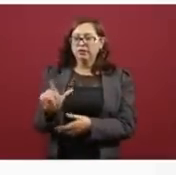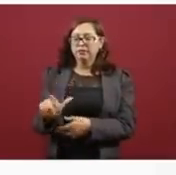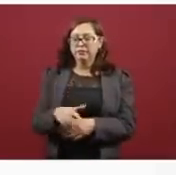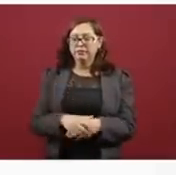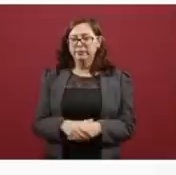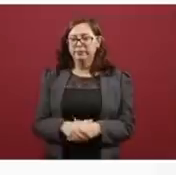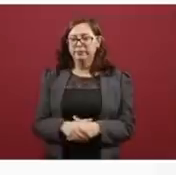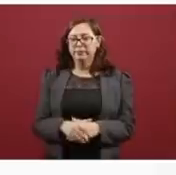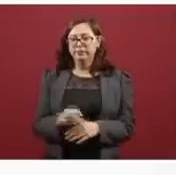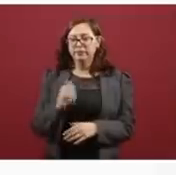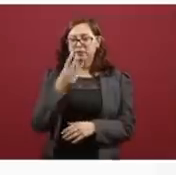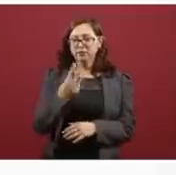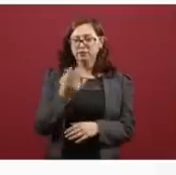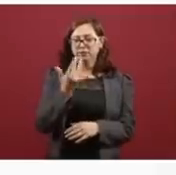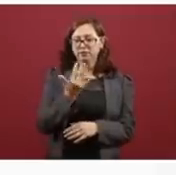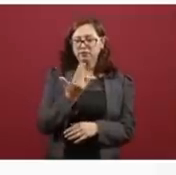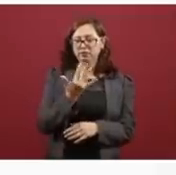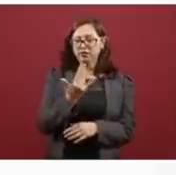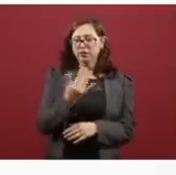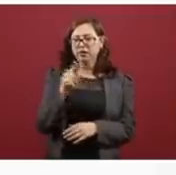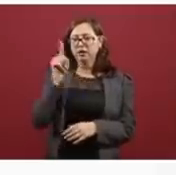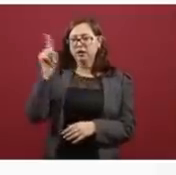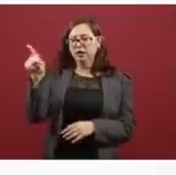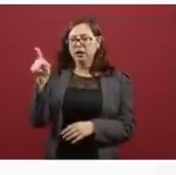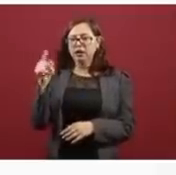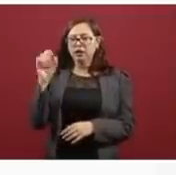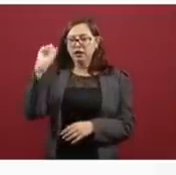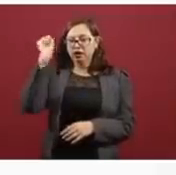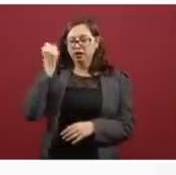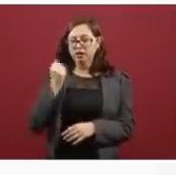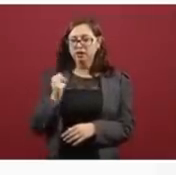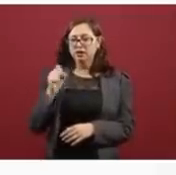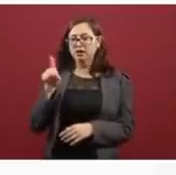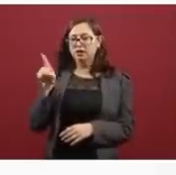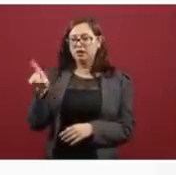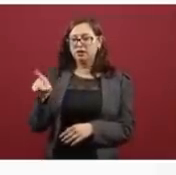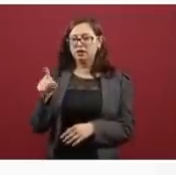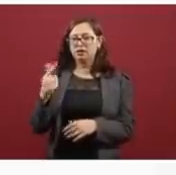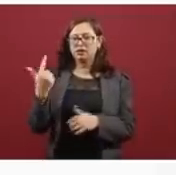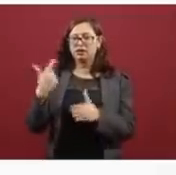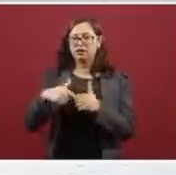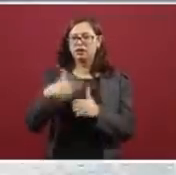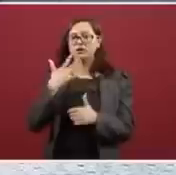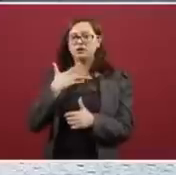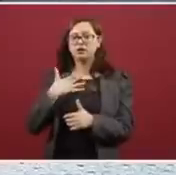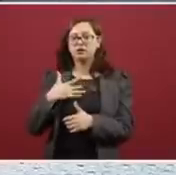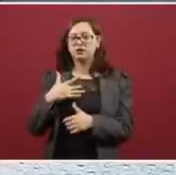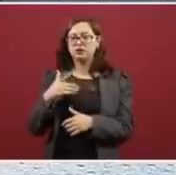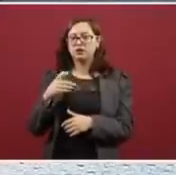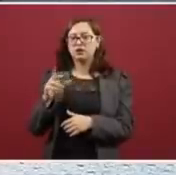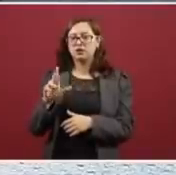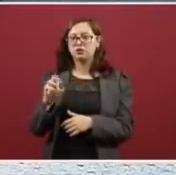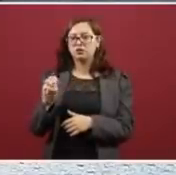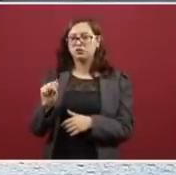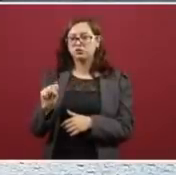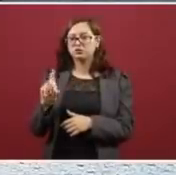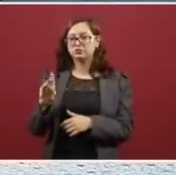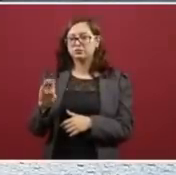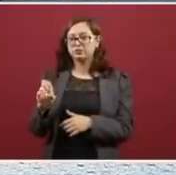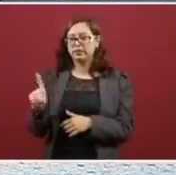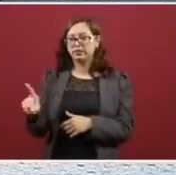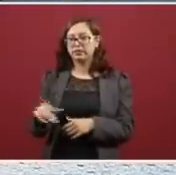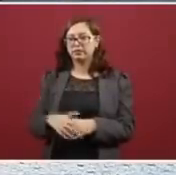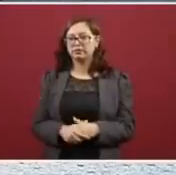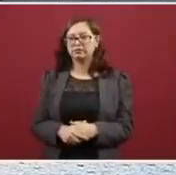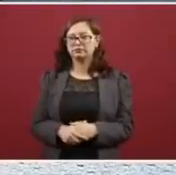agricultores 33 50 en culiacán sinaloa la gasolinera rossevelt y ahora